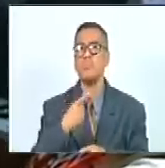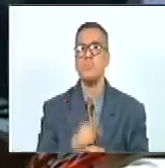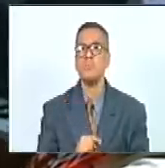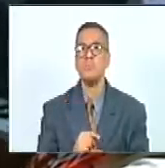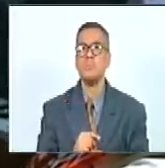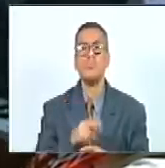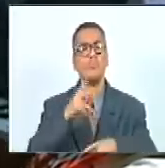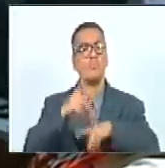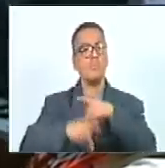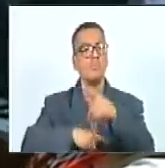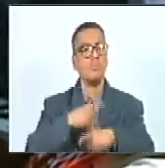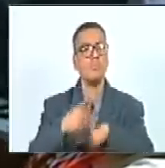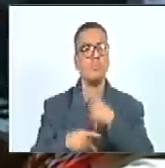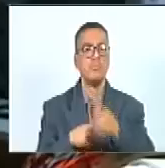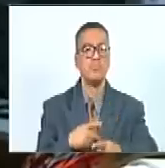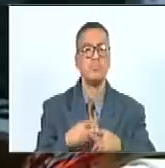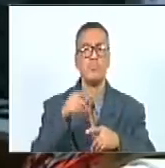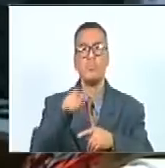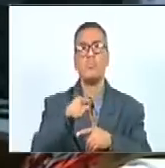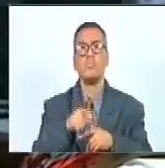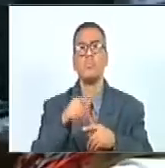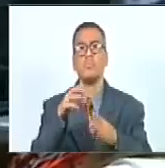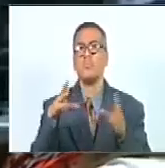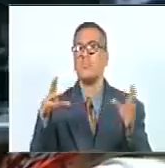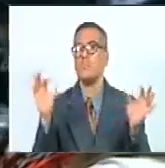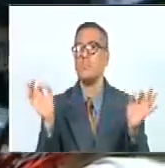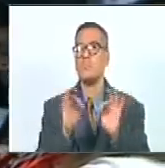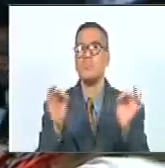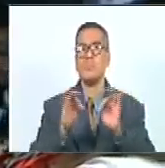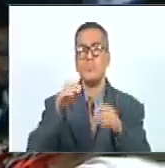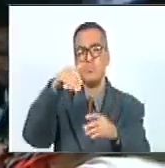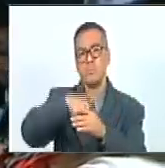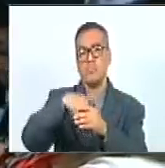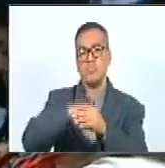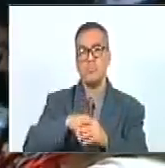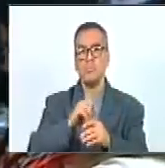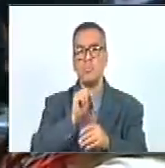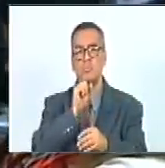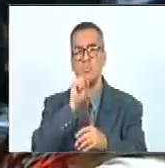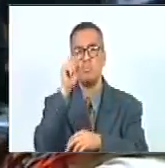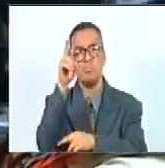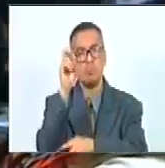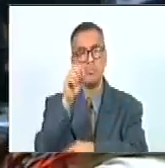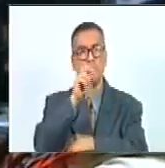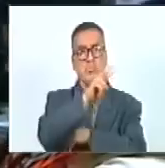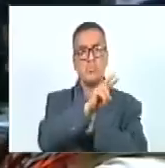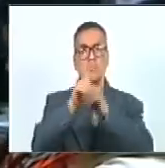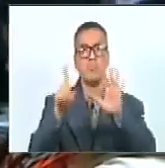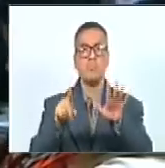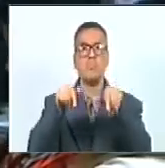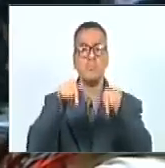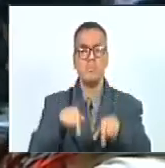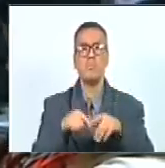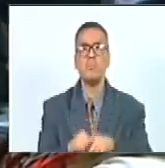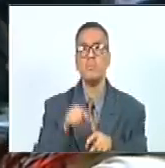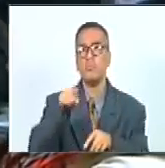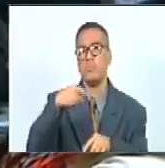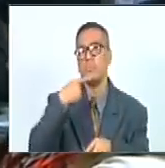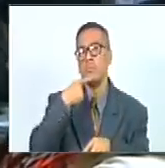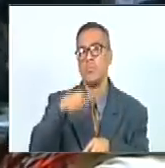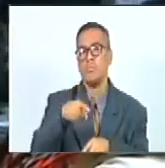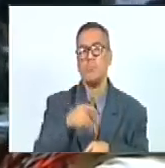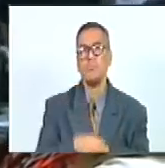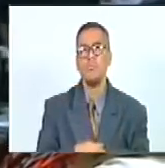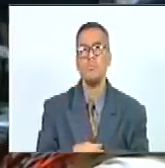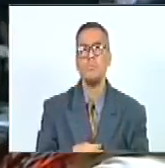un proceso exprofeso para que no se diera la elección el viernes 26. Ahora ellos dicen